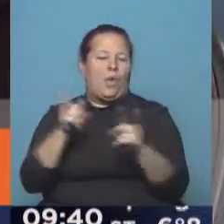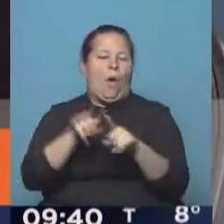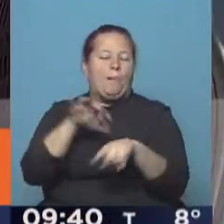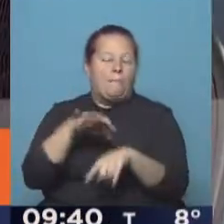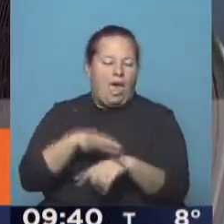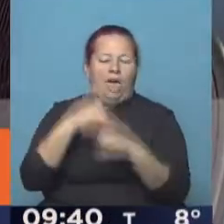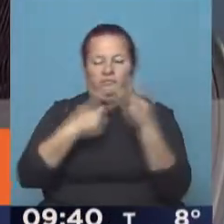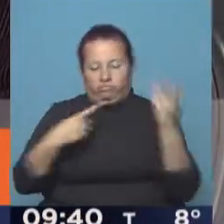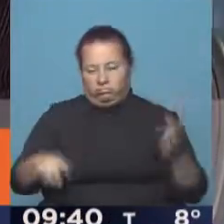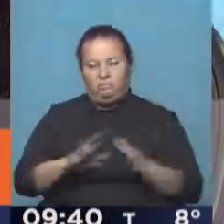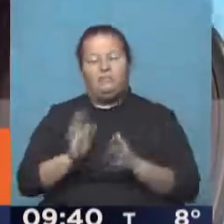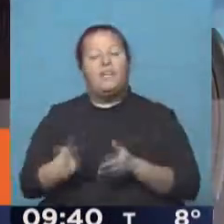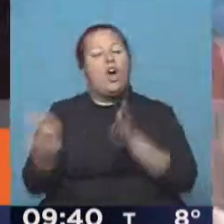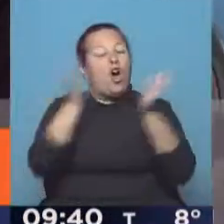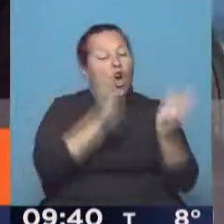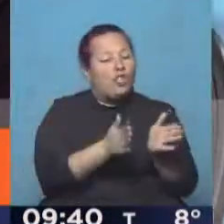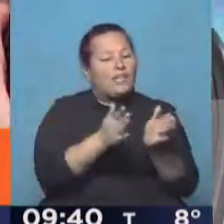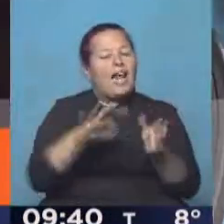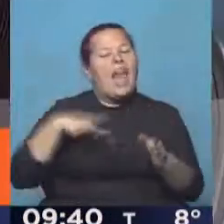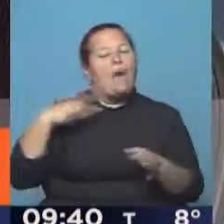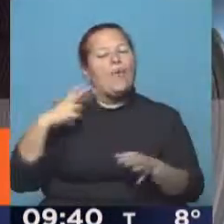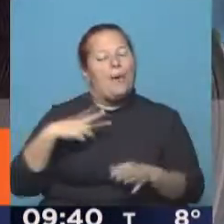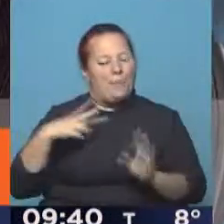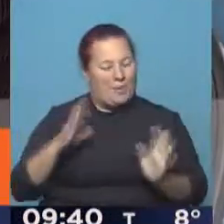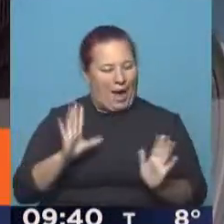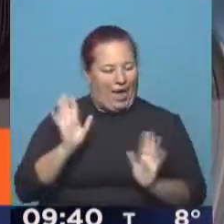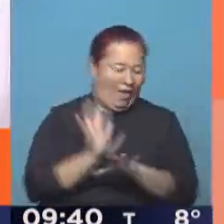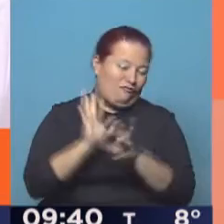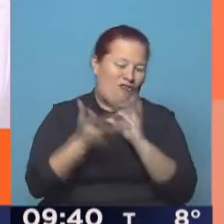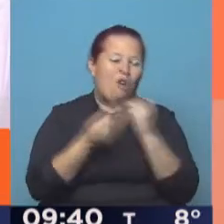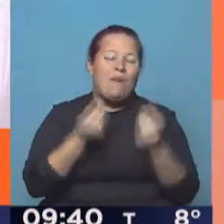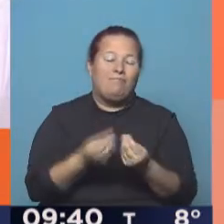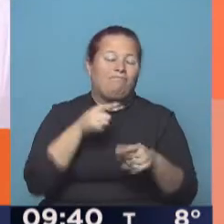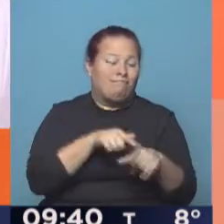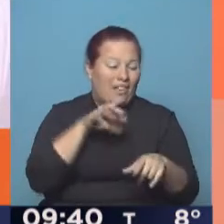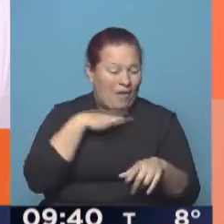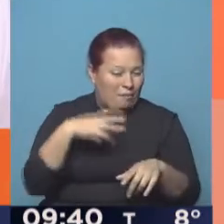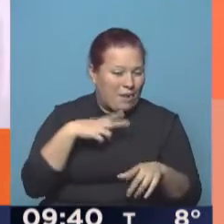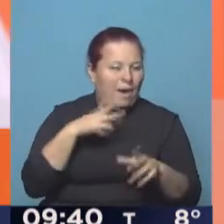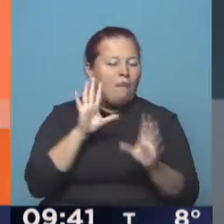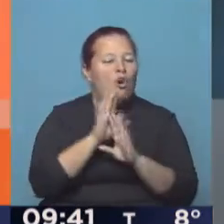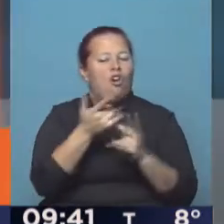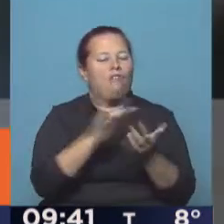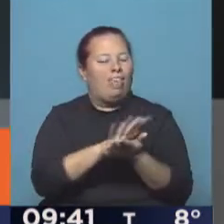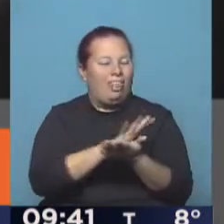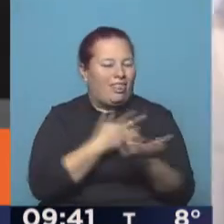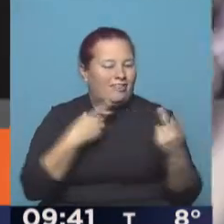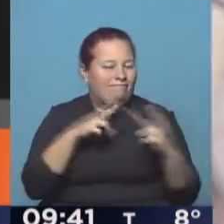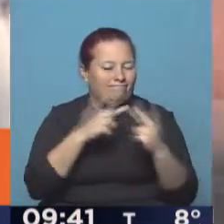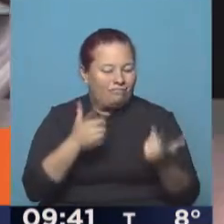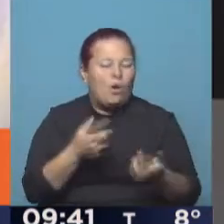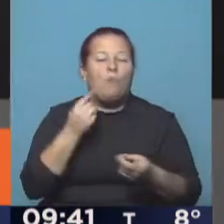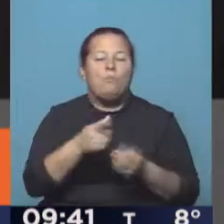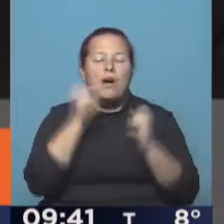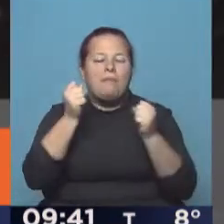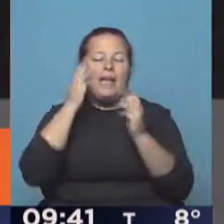médico, y la otra cosa es la vida privada, diríamos, donde prácticamente era un poco ausente, ¿no? Porque se